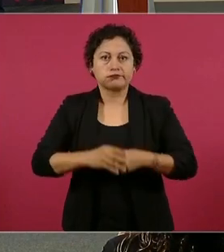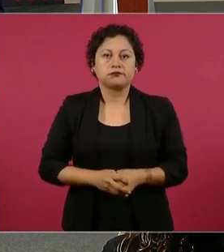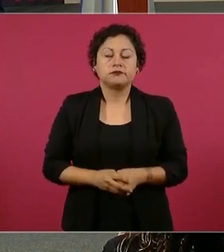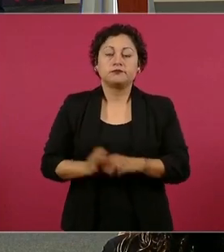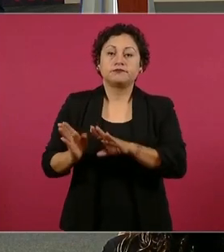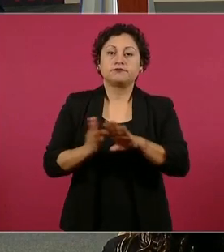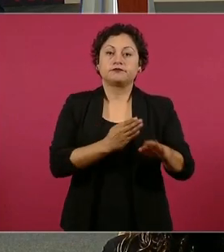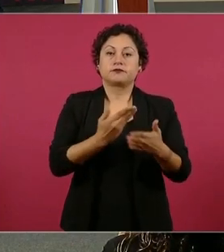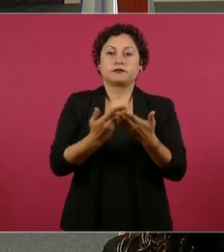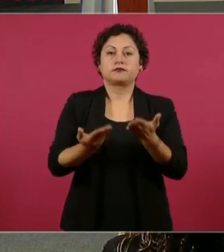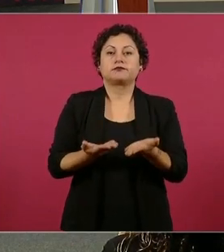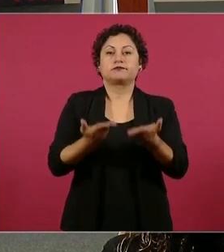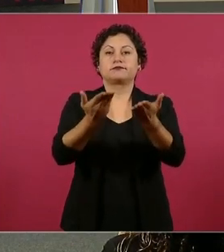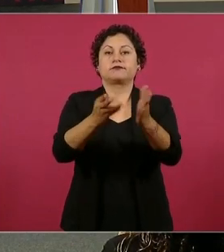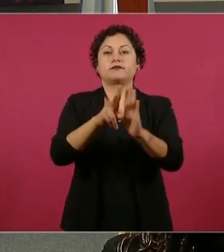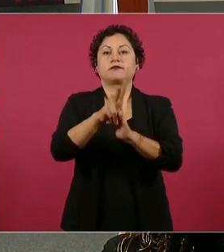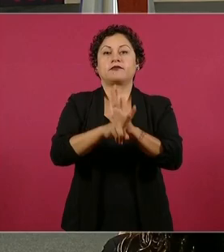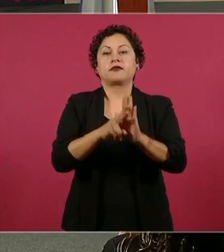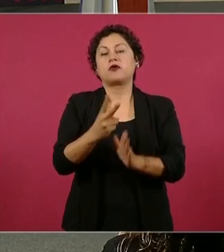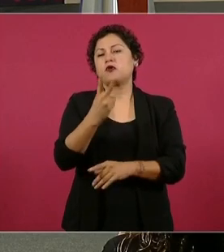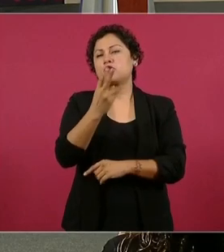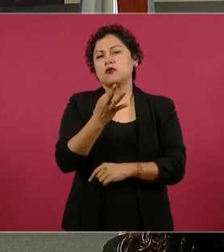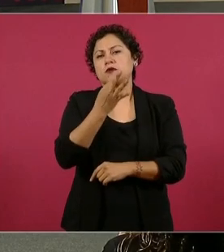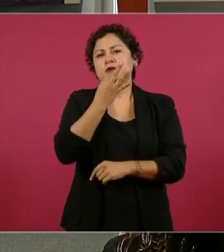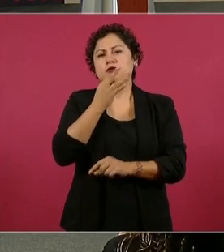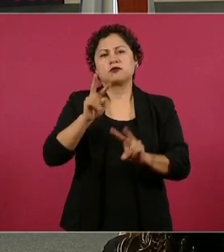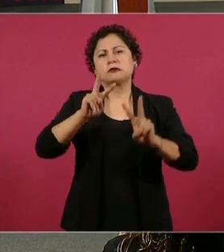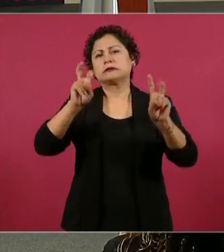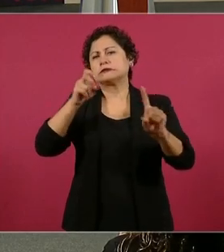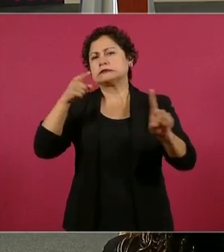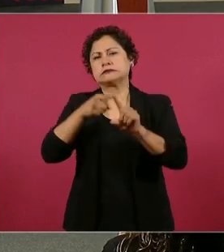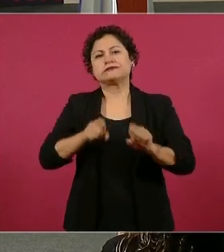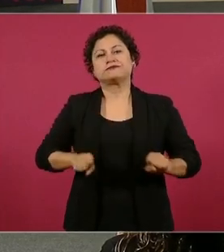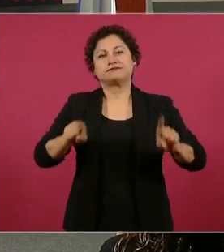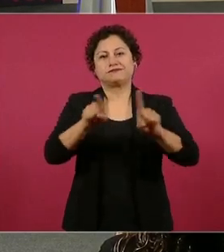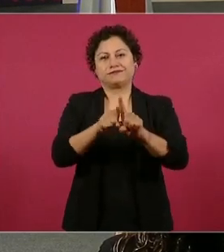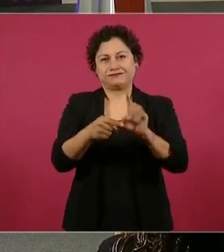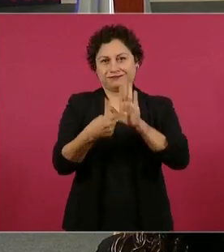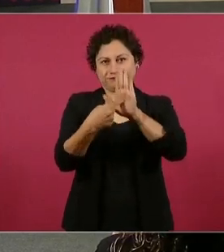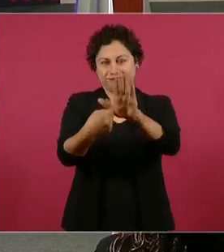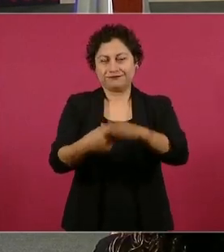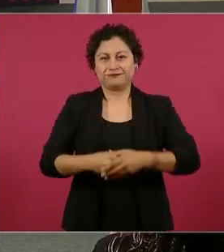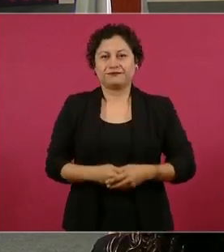de 2 minutos que representa lo que es la construcción naval.